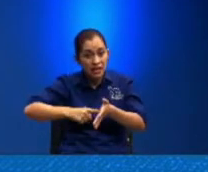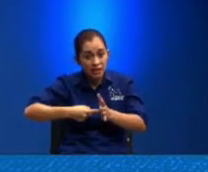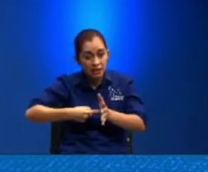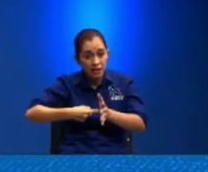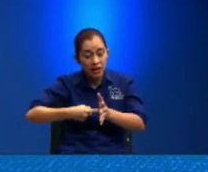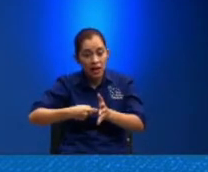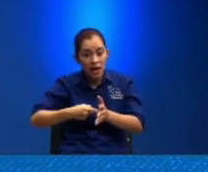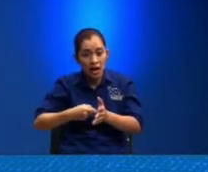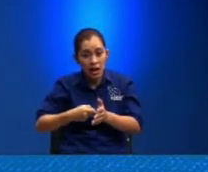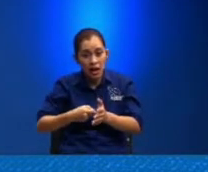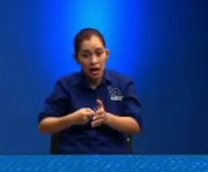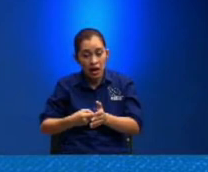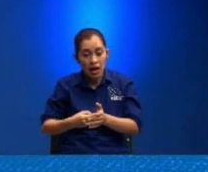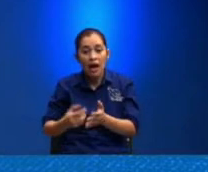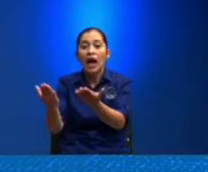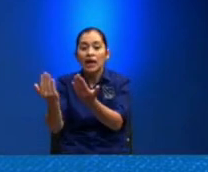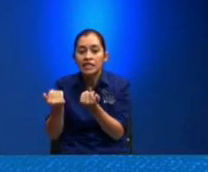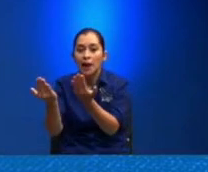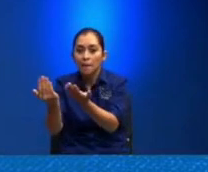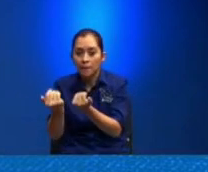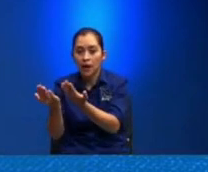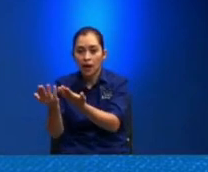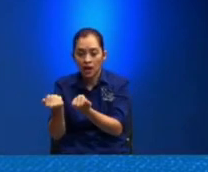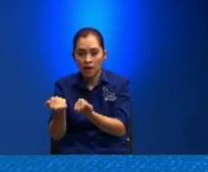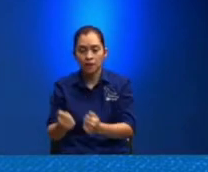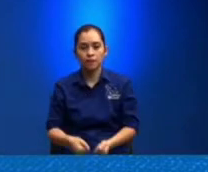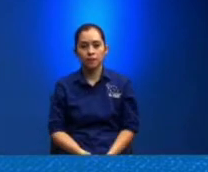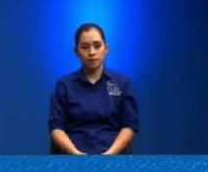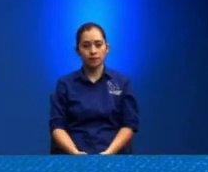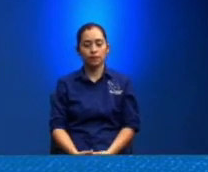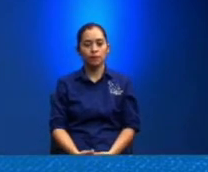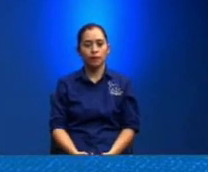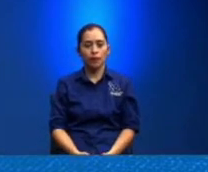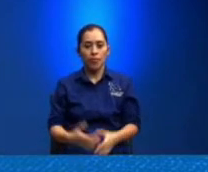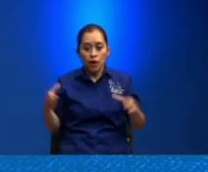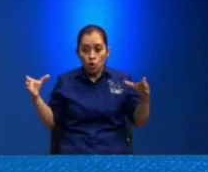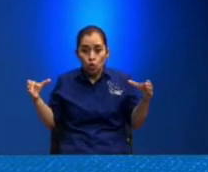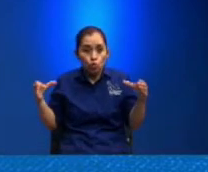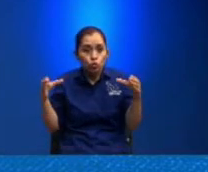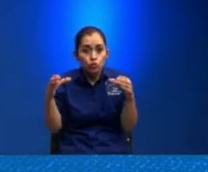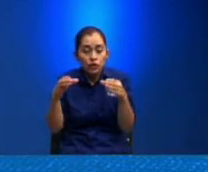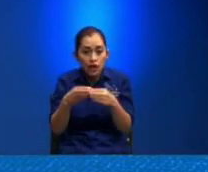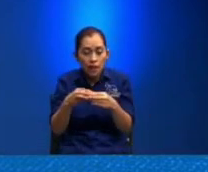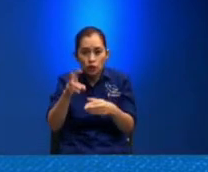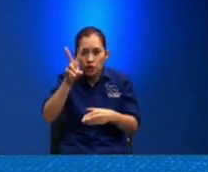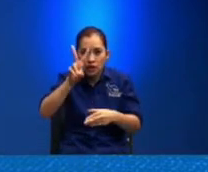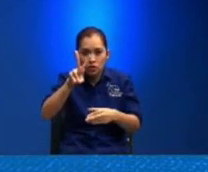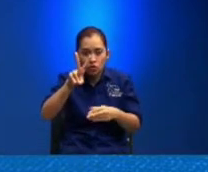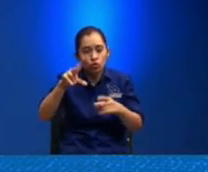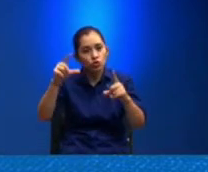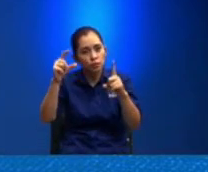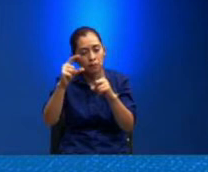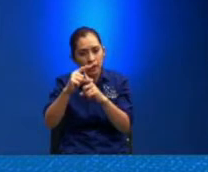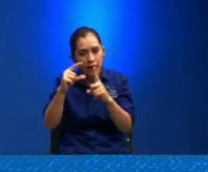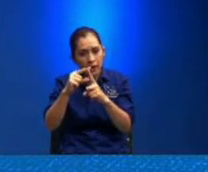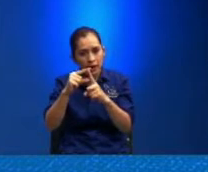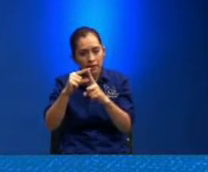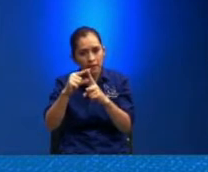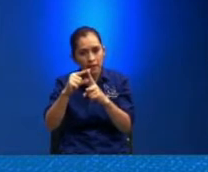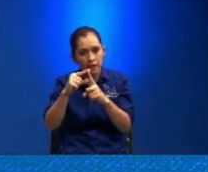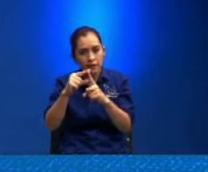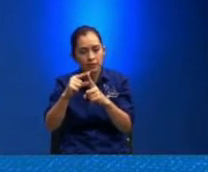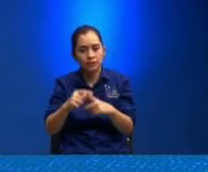y entonces cuando juntamos las dos palabras viéndolo desde el punto de vista etimológico podría decirse según diccionarios y eruditos